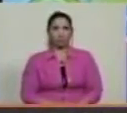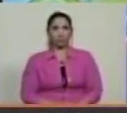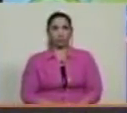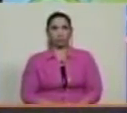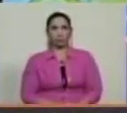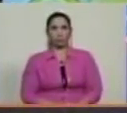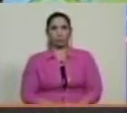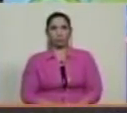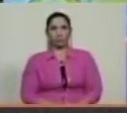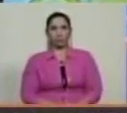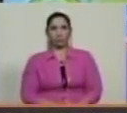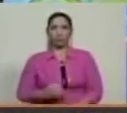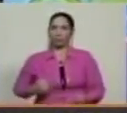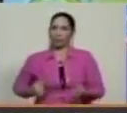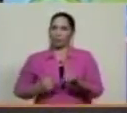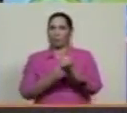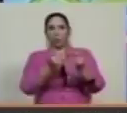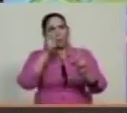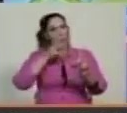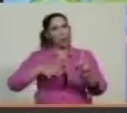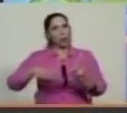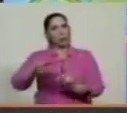que cuentan con el apoyo del pueblo.